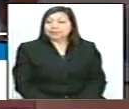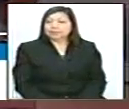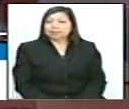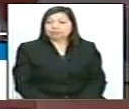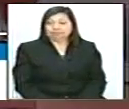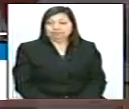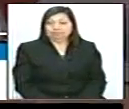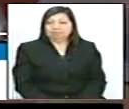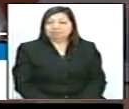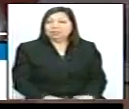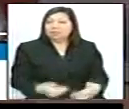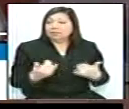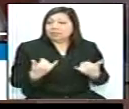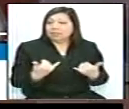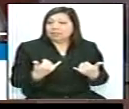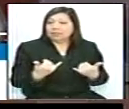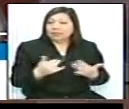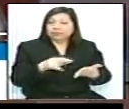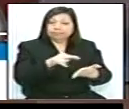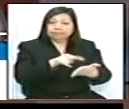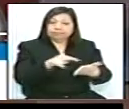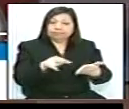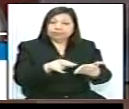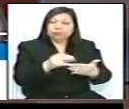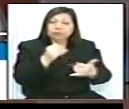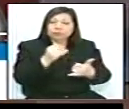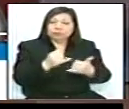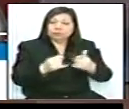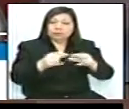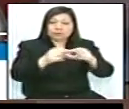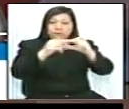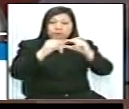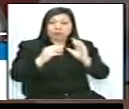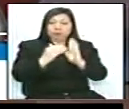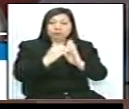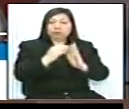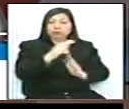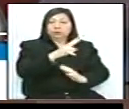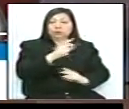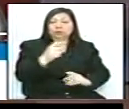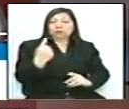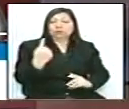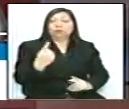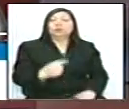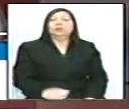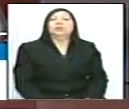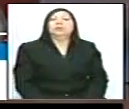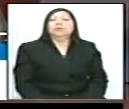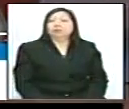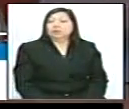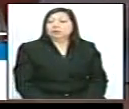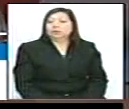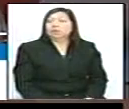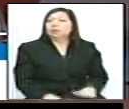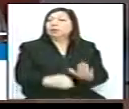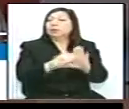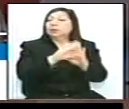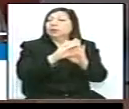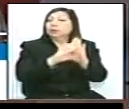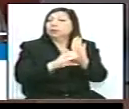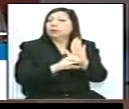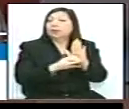2019. A proceder a dar lectura al último párrafo del artículo 201 de la